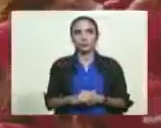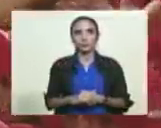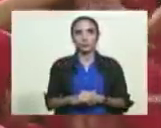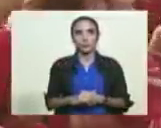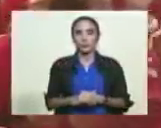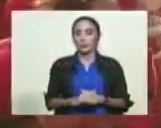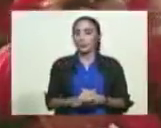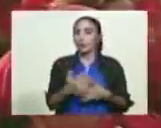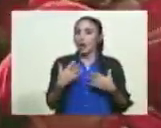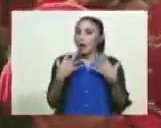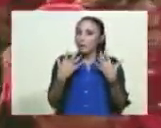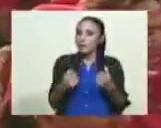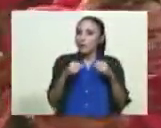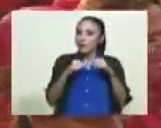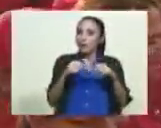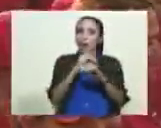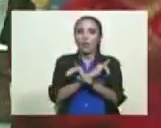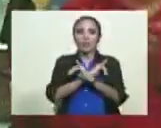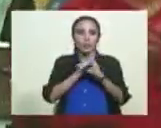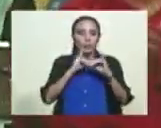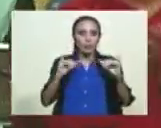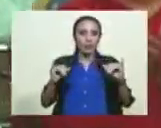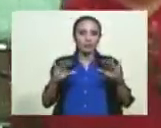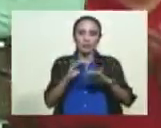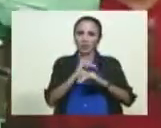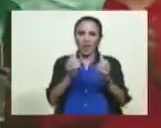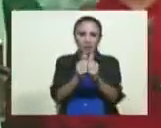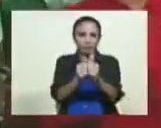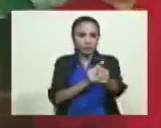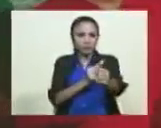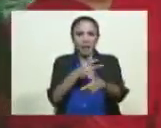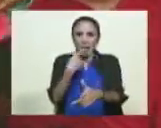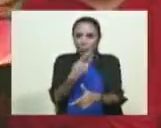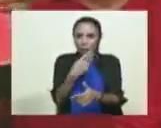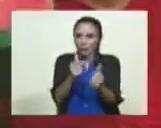para consolidar la independencia política,